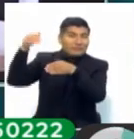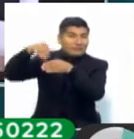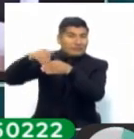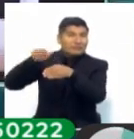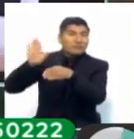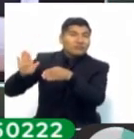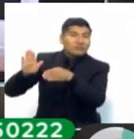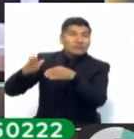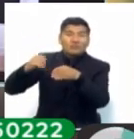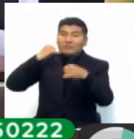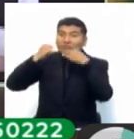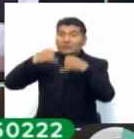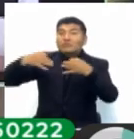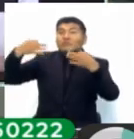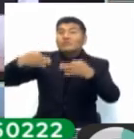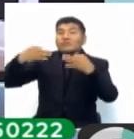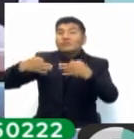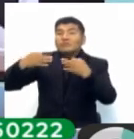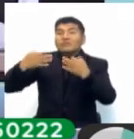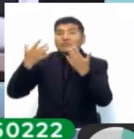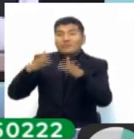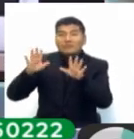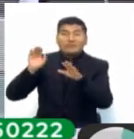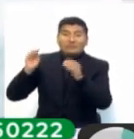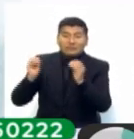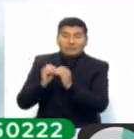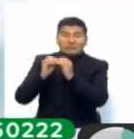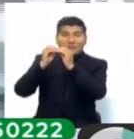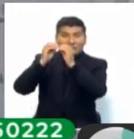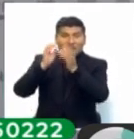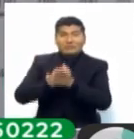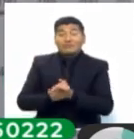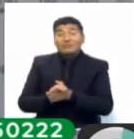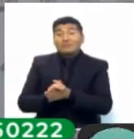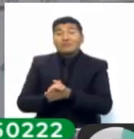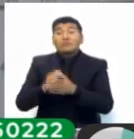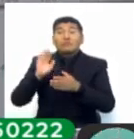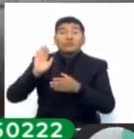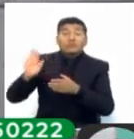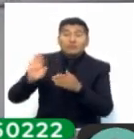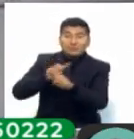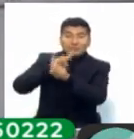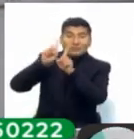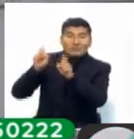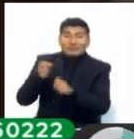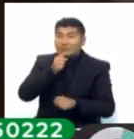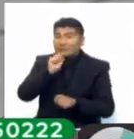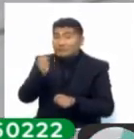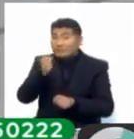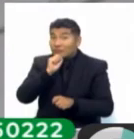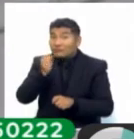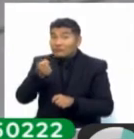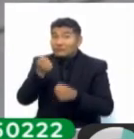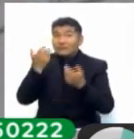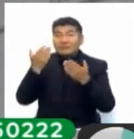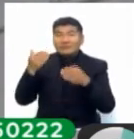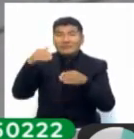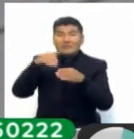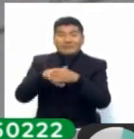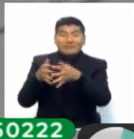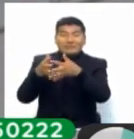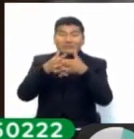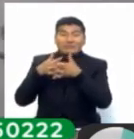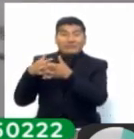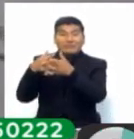los resultados finales oficiales de los comicios del 20. En su intervención en la sesión extraordinaria instalada en Washington